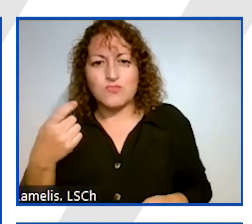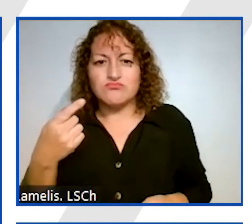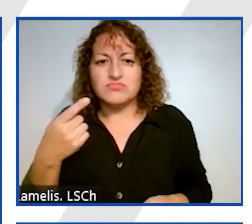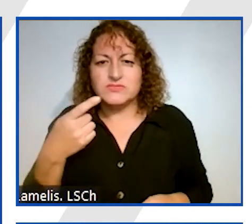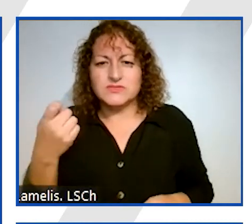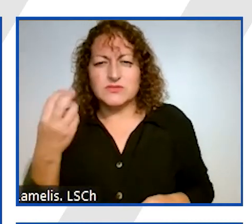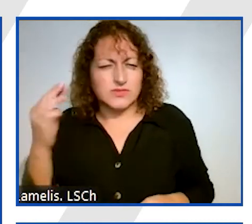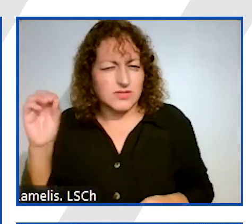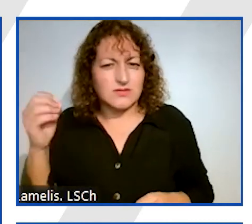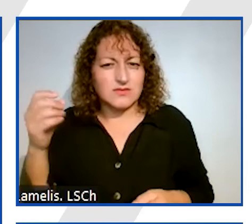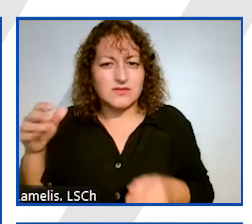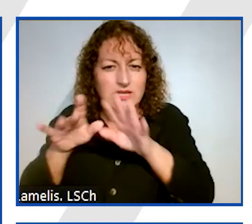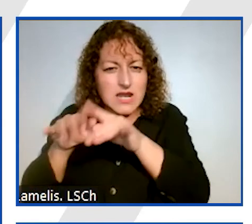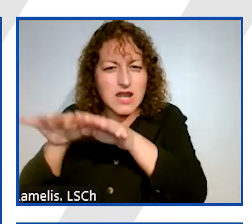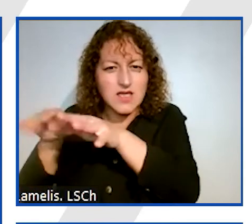en la roca.